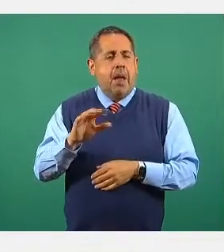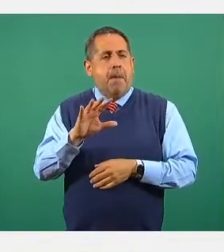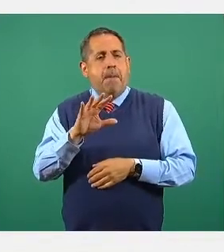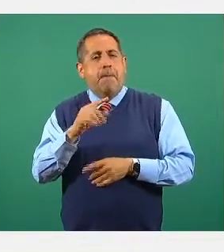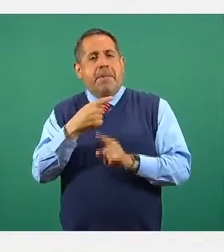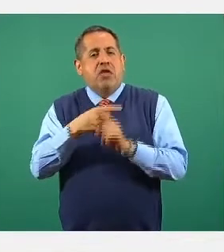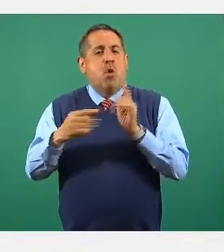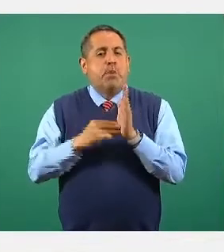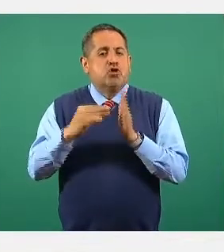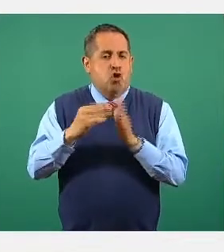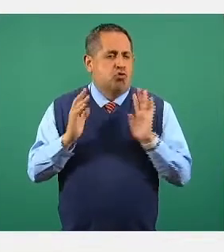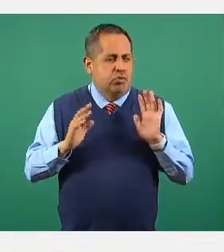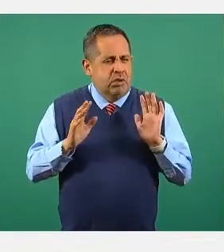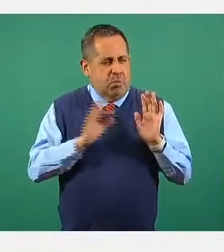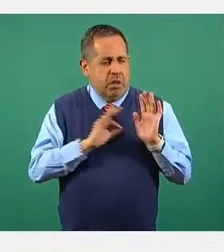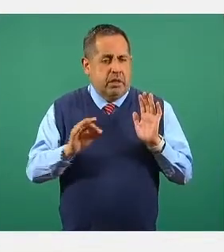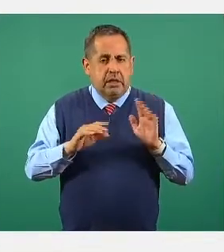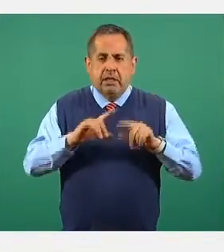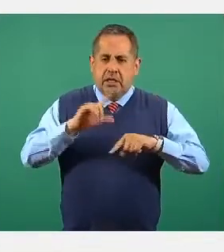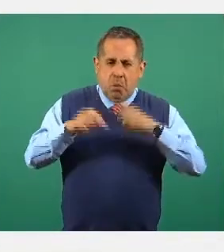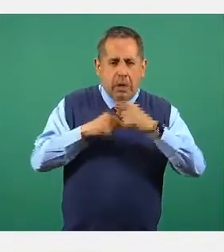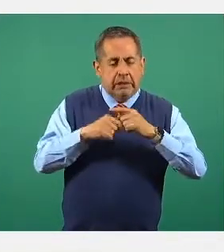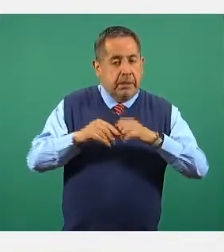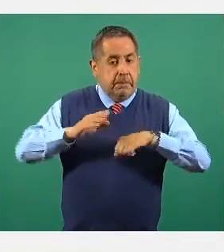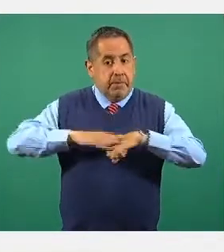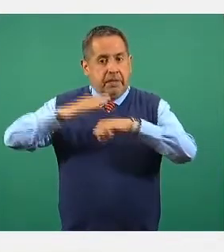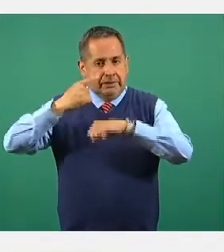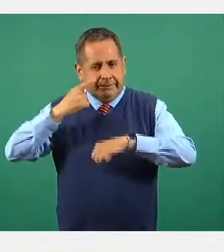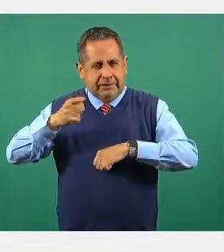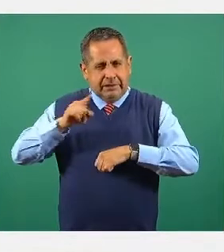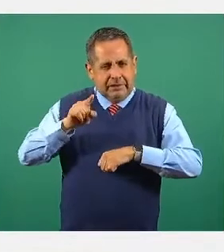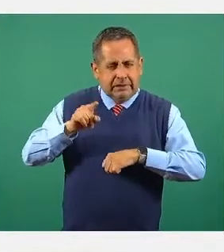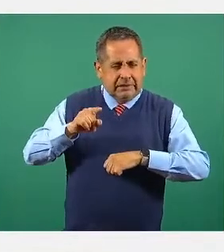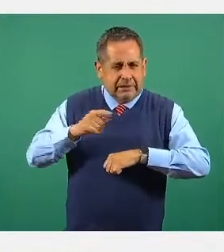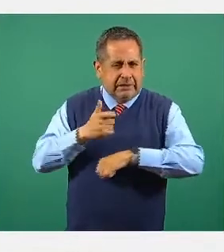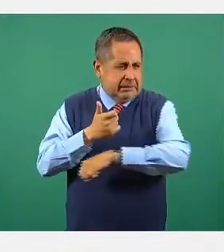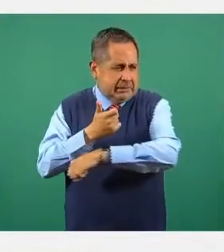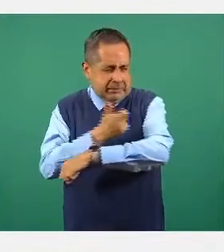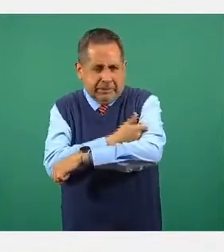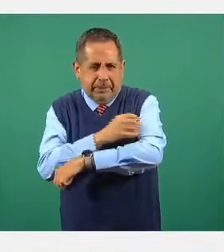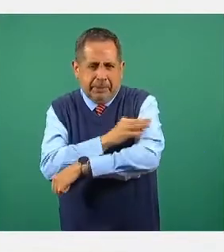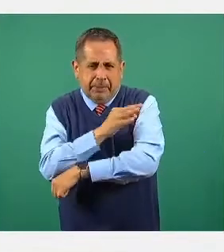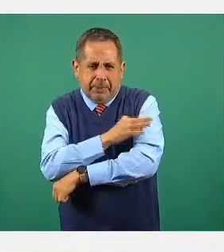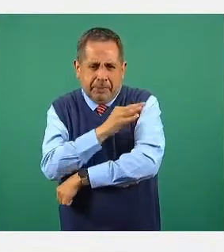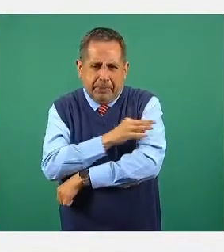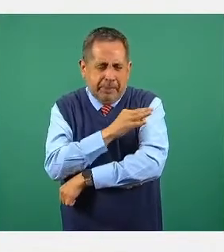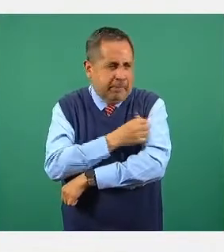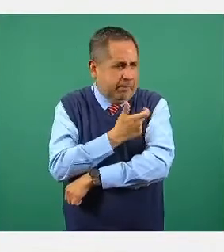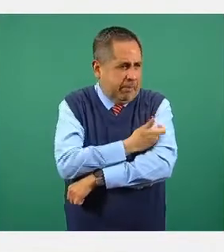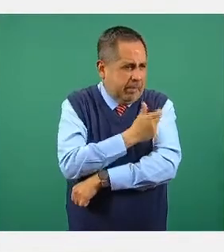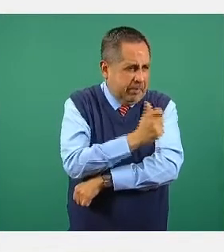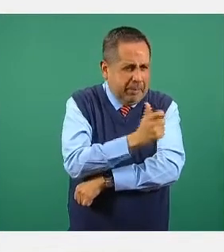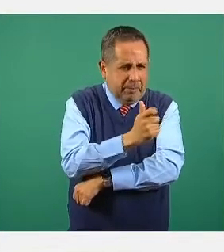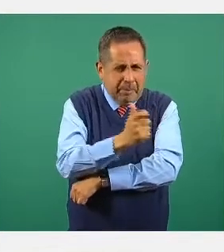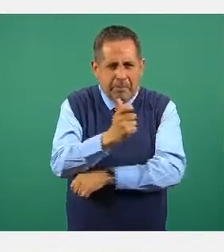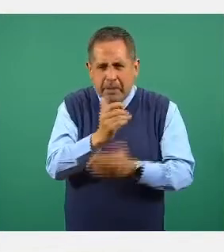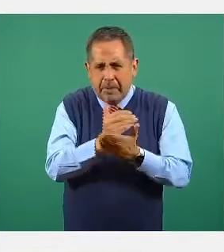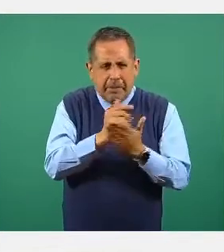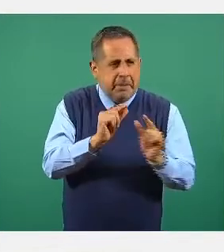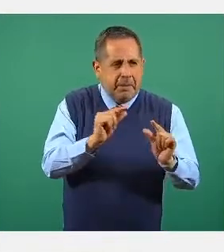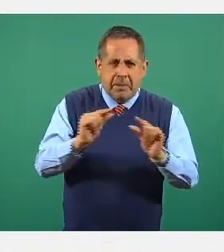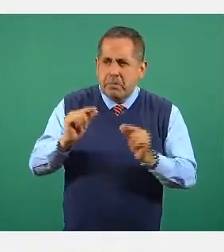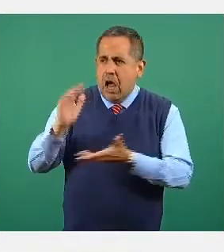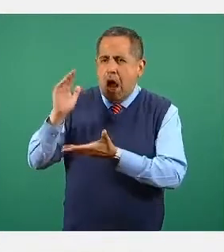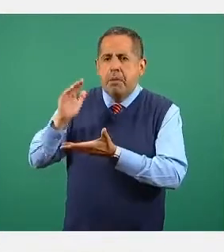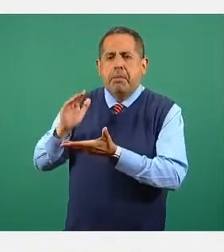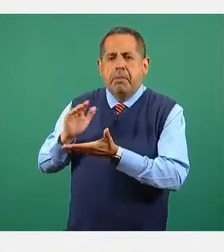Luego vino lógicamente una especie de meseta que representa esas dosis ya menos que se fueron aplicando en días